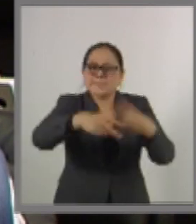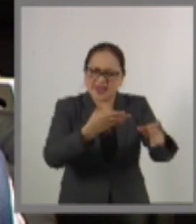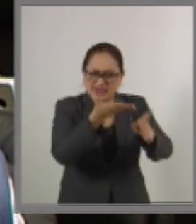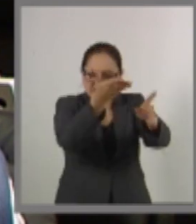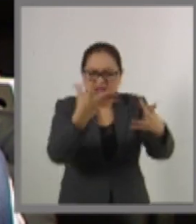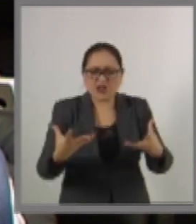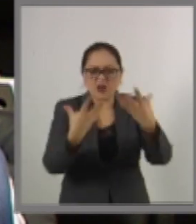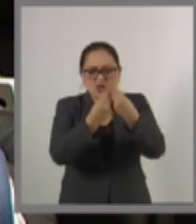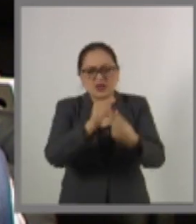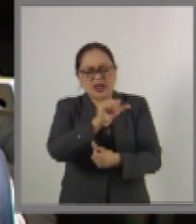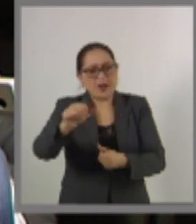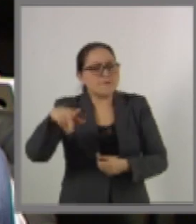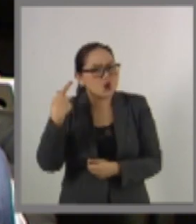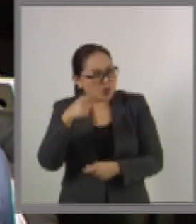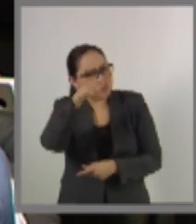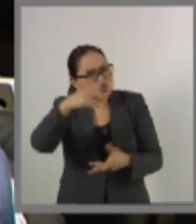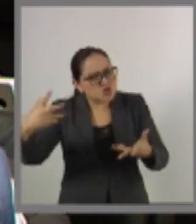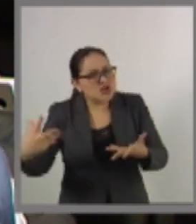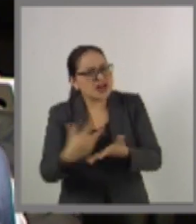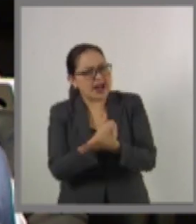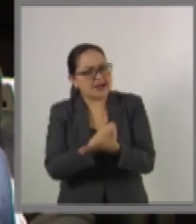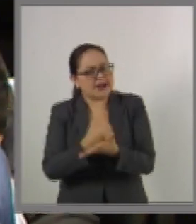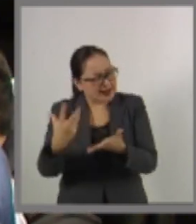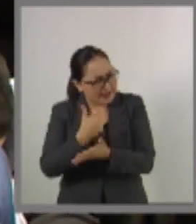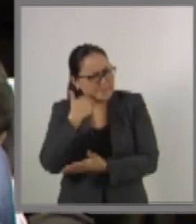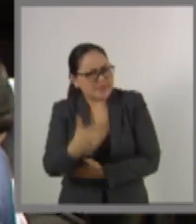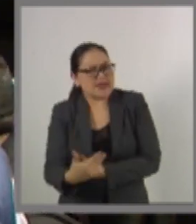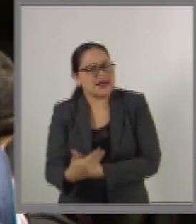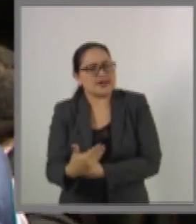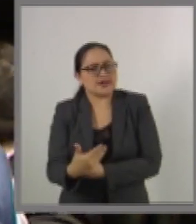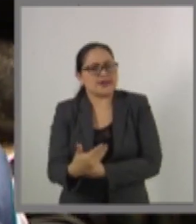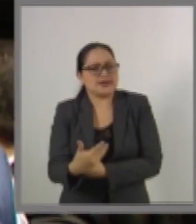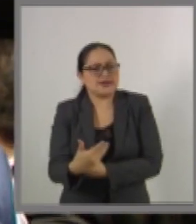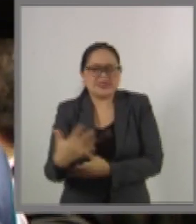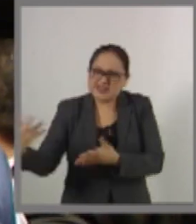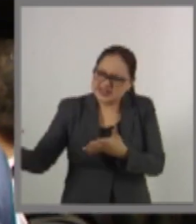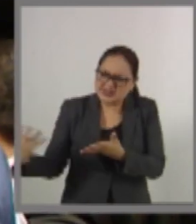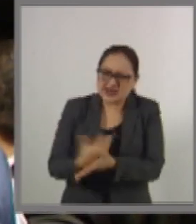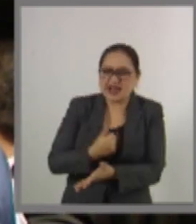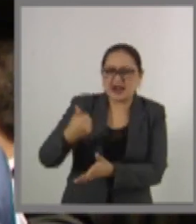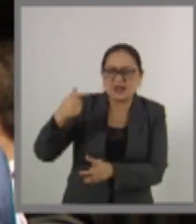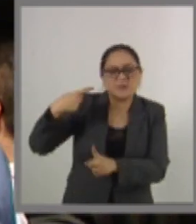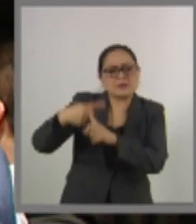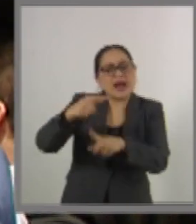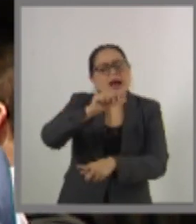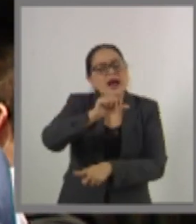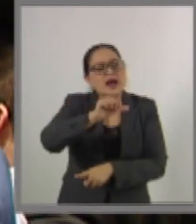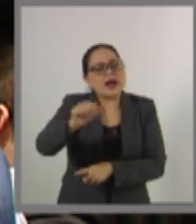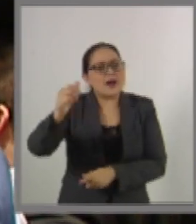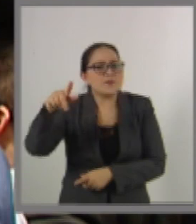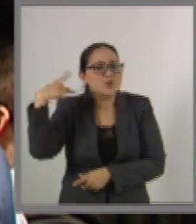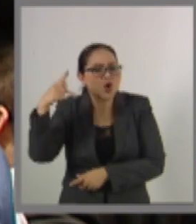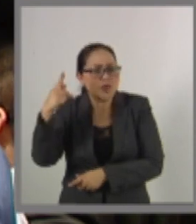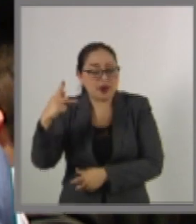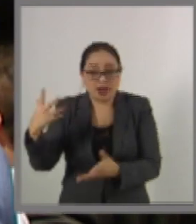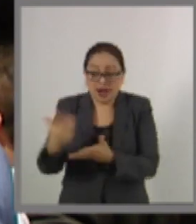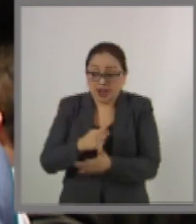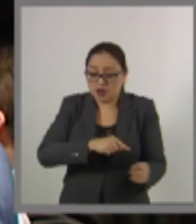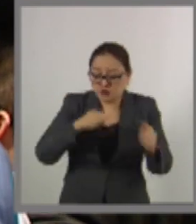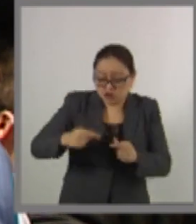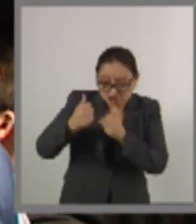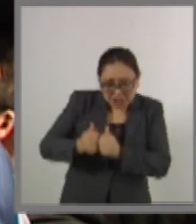coordinatore, gane y gane bien, gane por Puebla y gane también por los que aquí nos